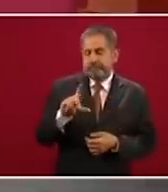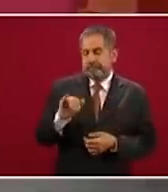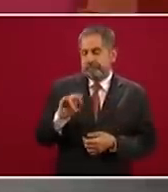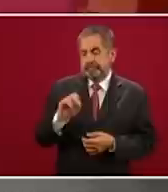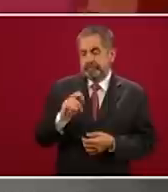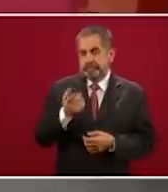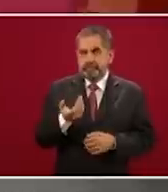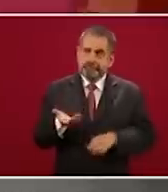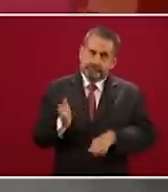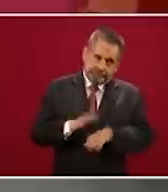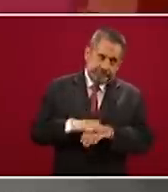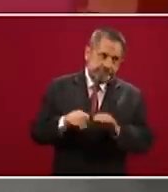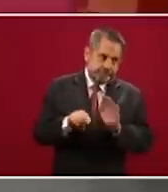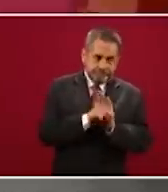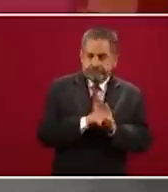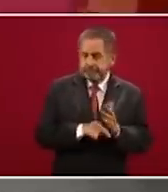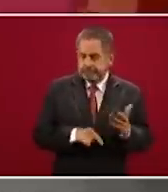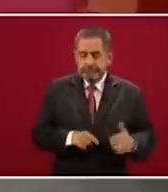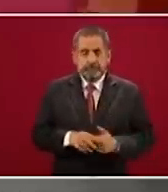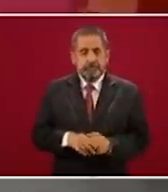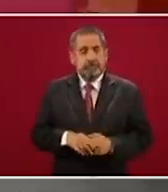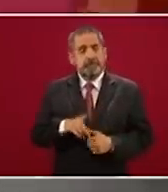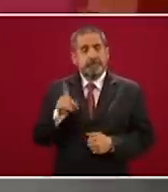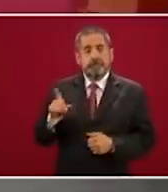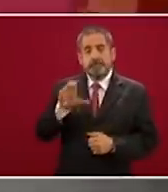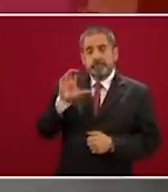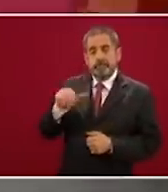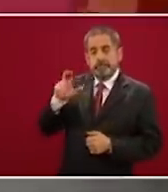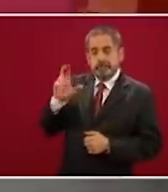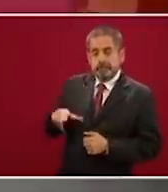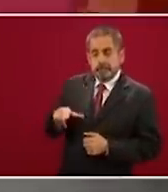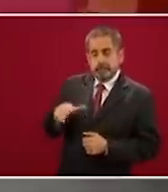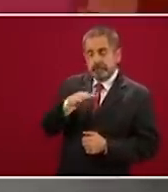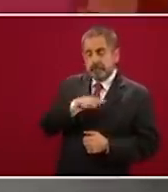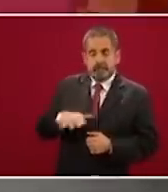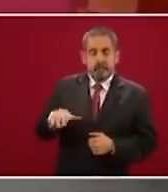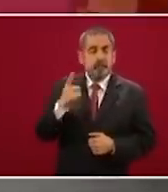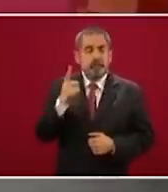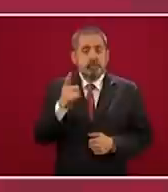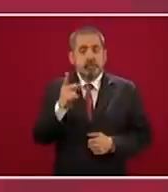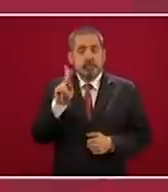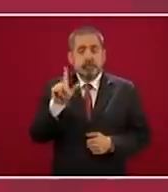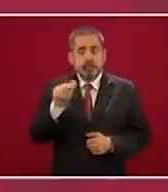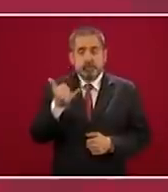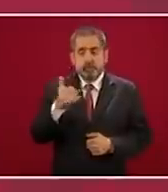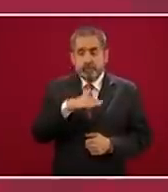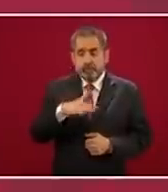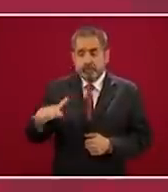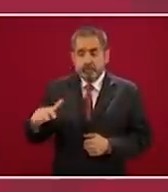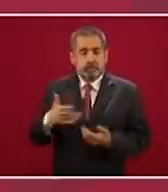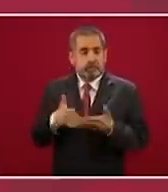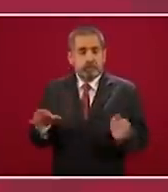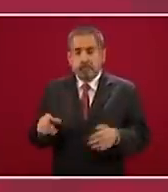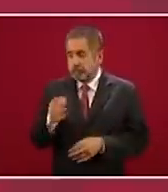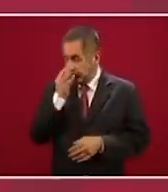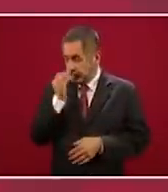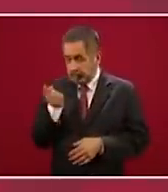neoliberalismo, ¿no? En Cancún hay una sola playa pública,